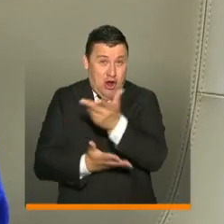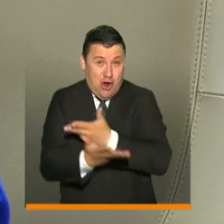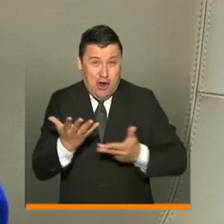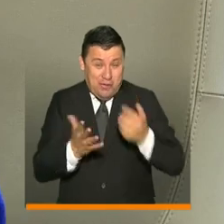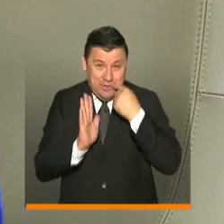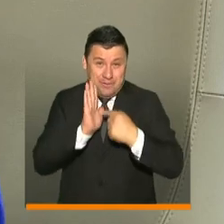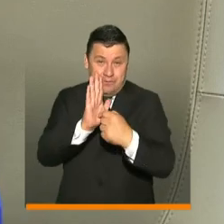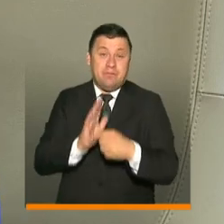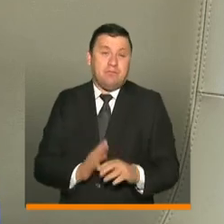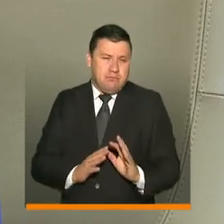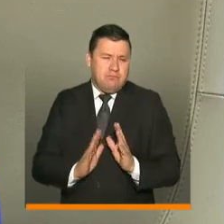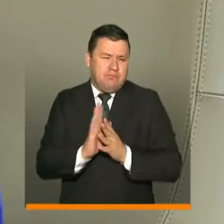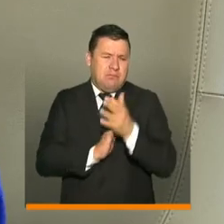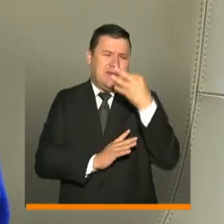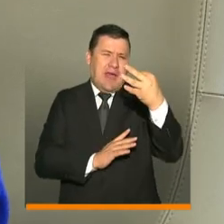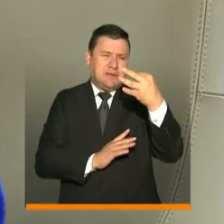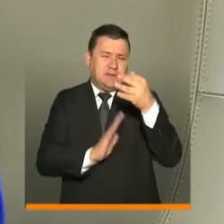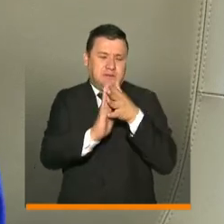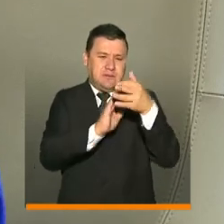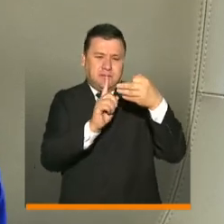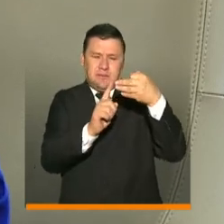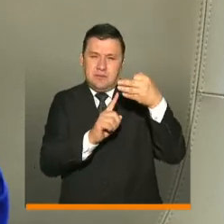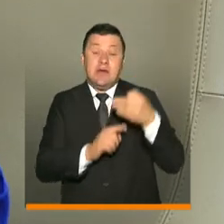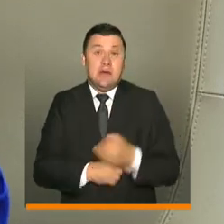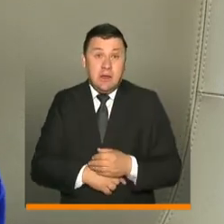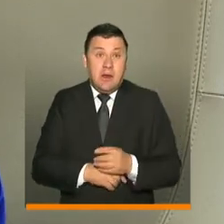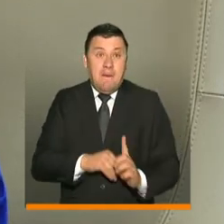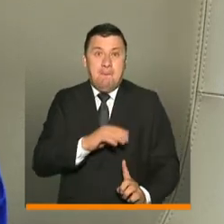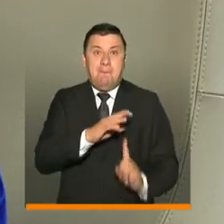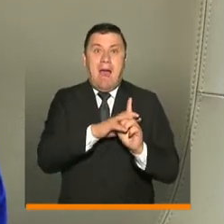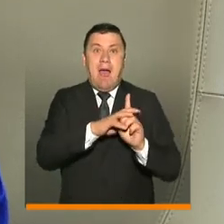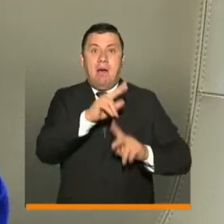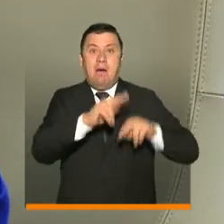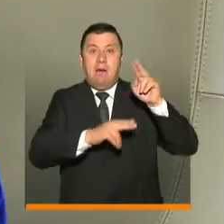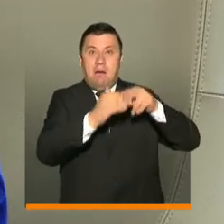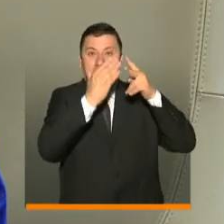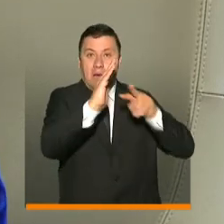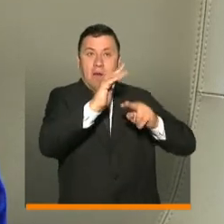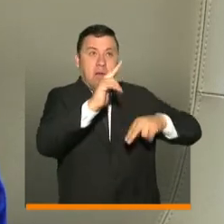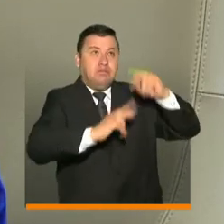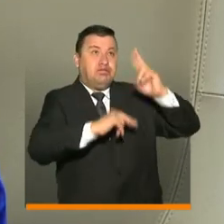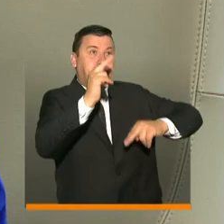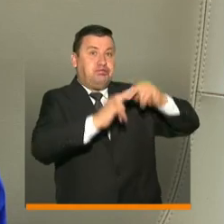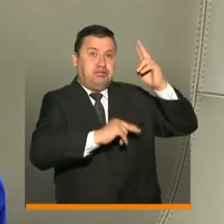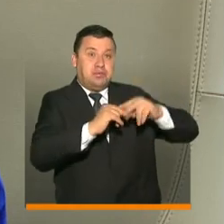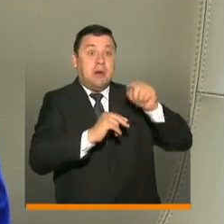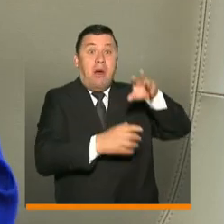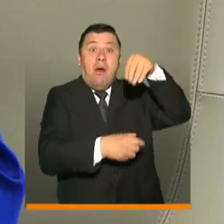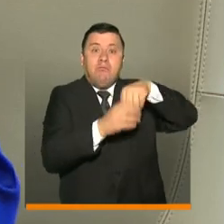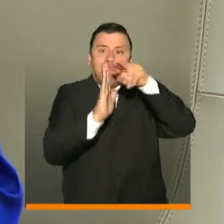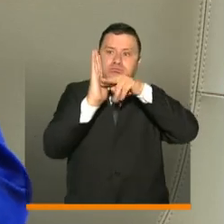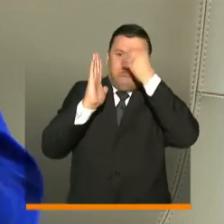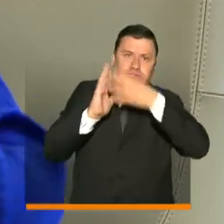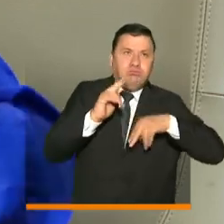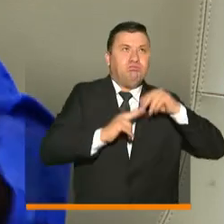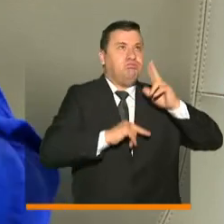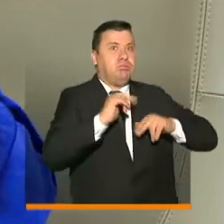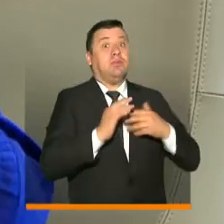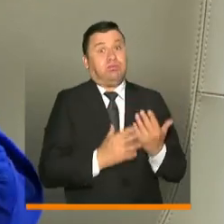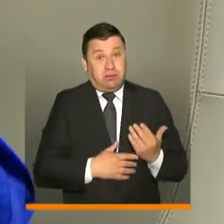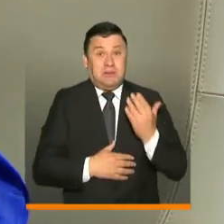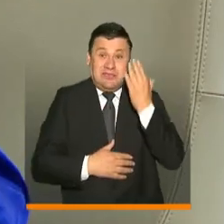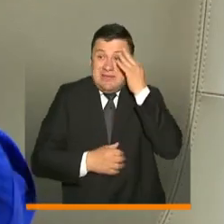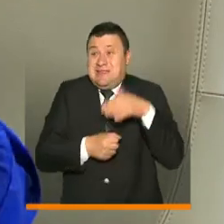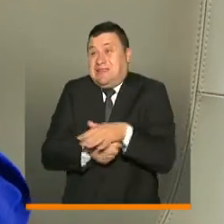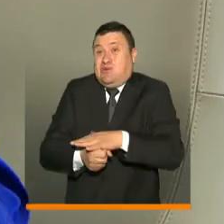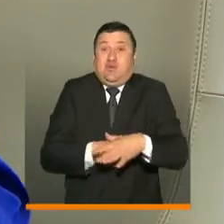yo creo que son tres mensajes claves. El primero, la reactivación de las obras con todos los protocolos de bioseguridad. Recordemos que en medio